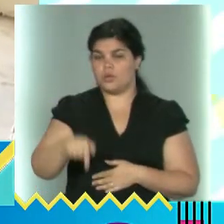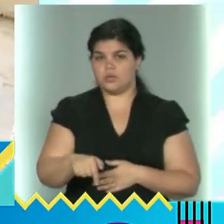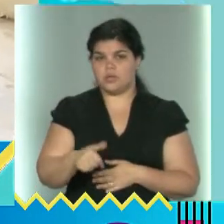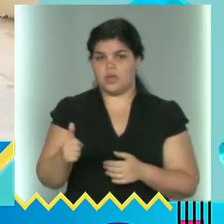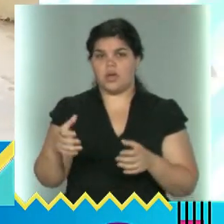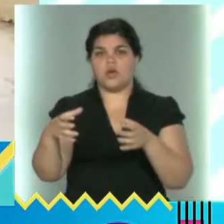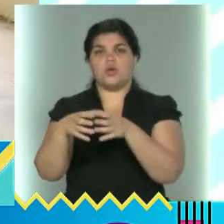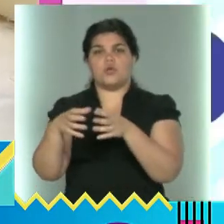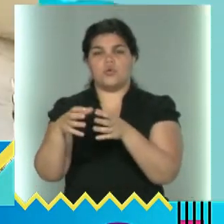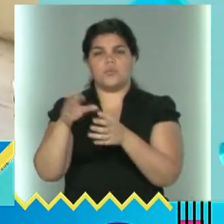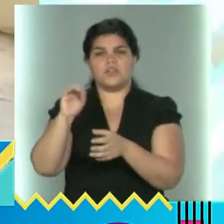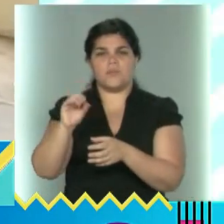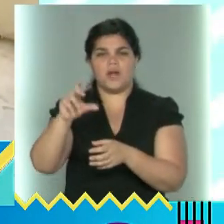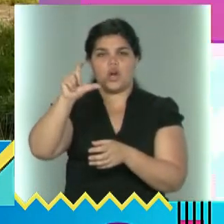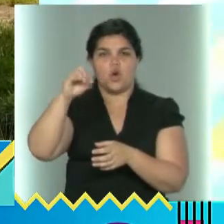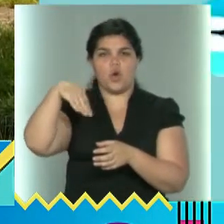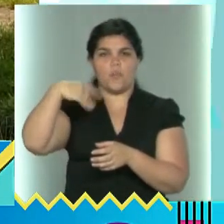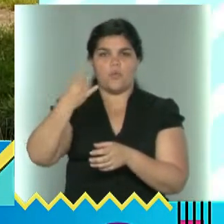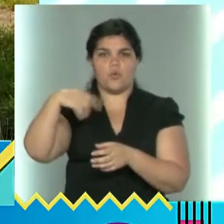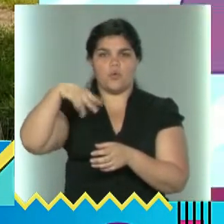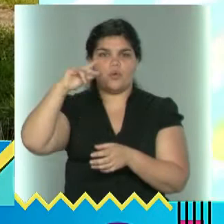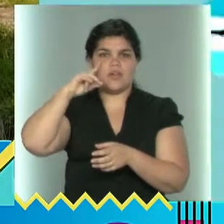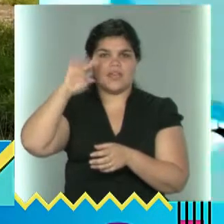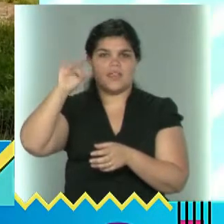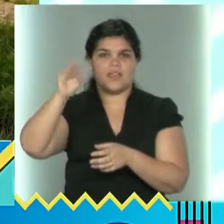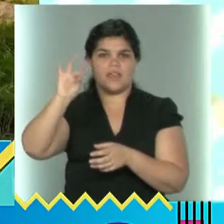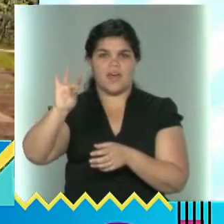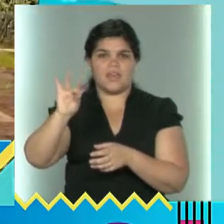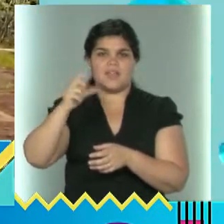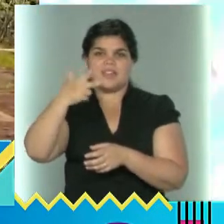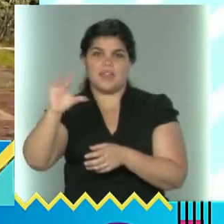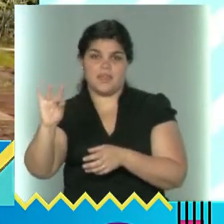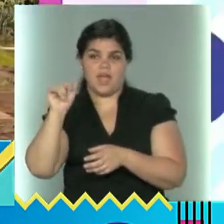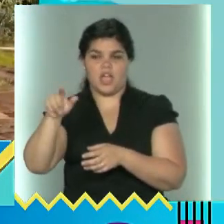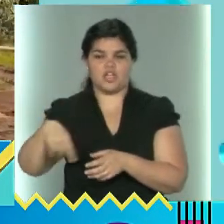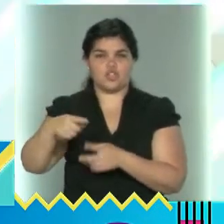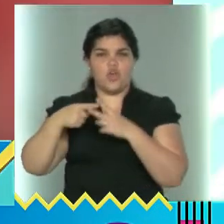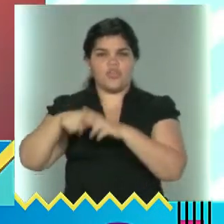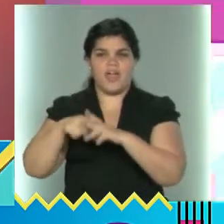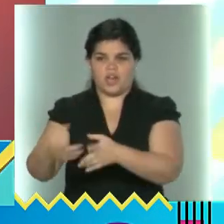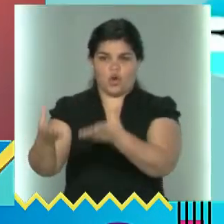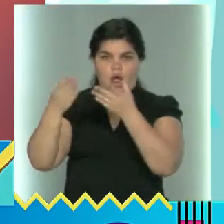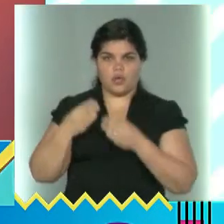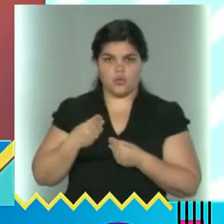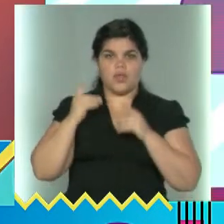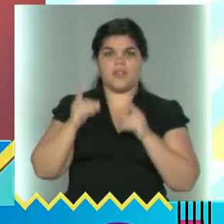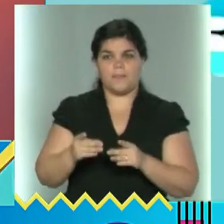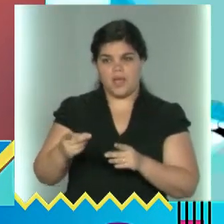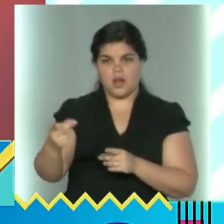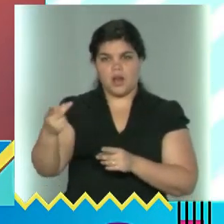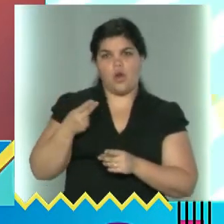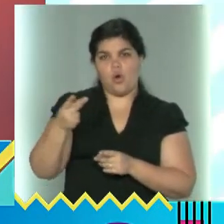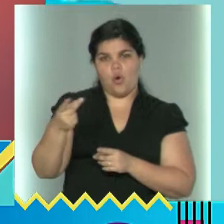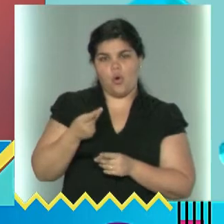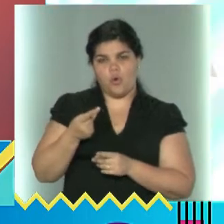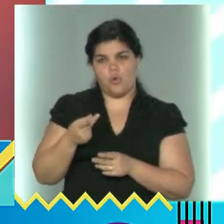Comunidad 3D, que bueno, Bien. ellos me dan más que nada asesoramiento técnico, me ayudan nos ayudamos mutuamente a conseguir casos y todo.